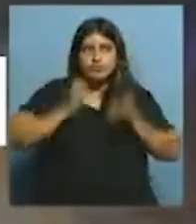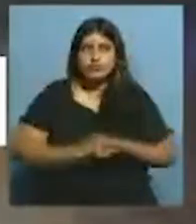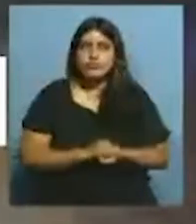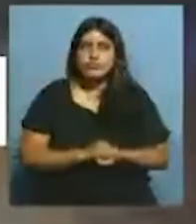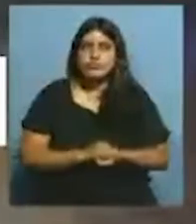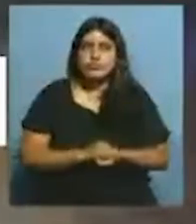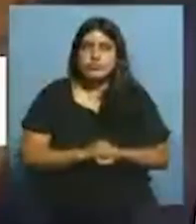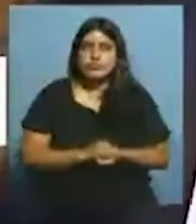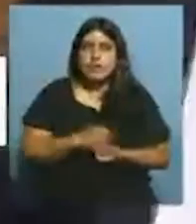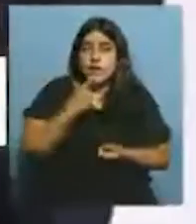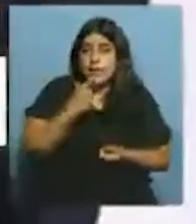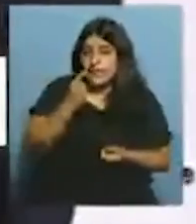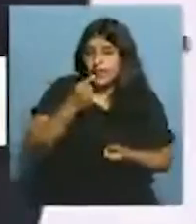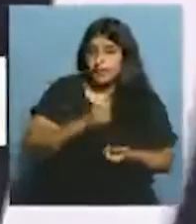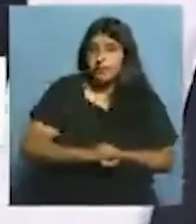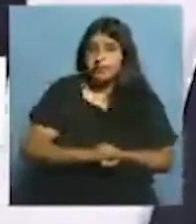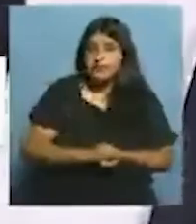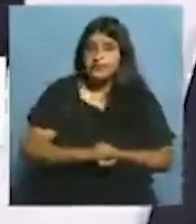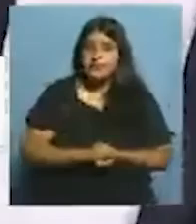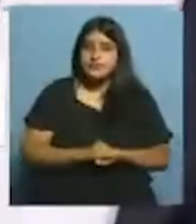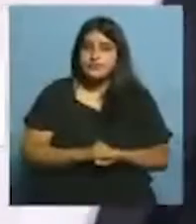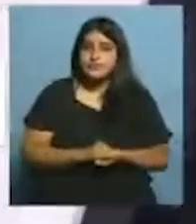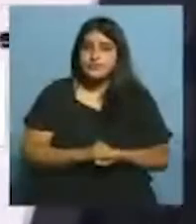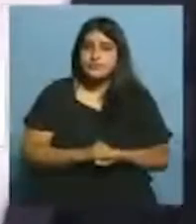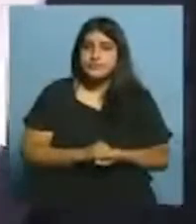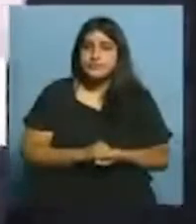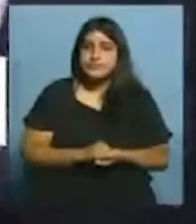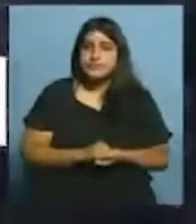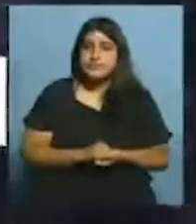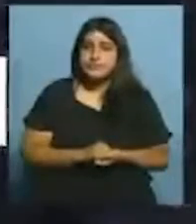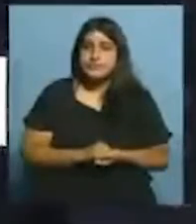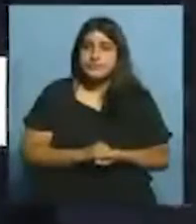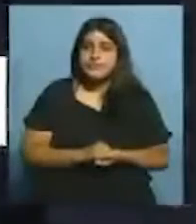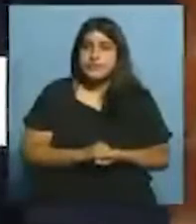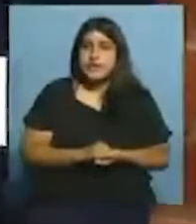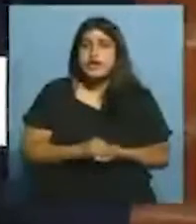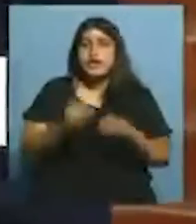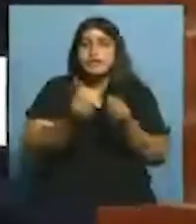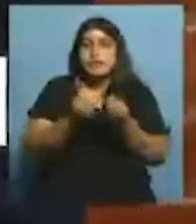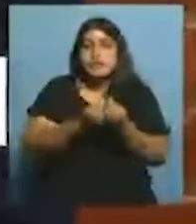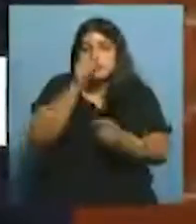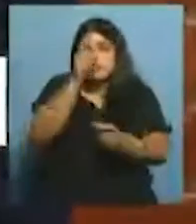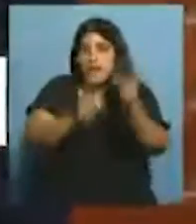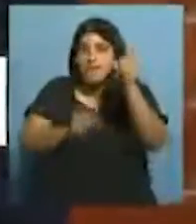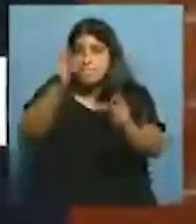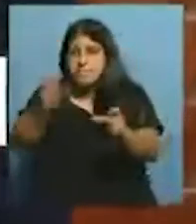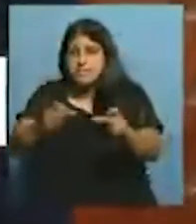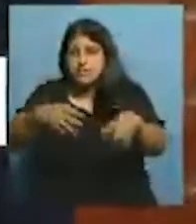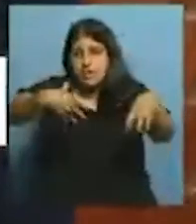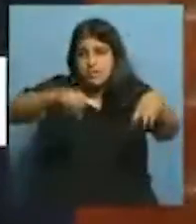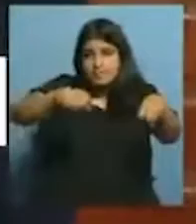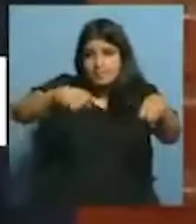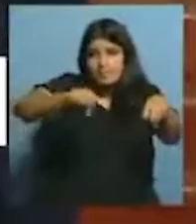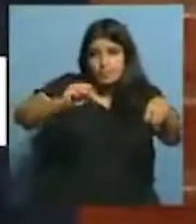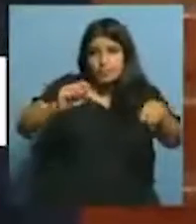Bueno, le traslado la pregunta. Bueno, nos preguntan si sigue incidiendo lamentablemente en la mayor cantidad de tránsitos